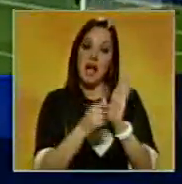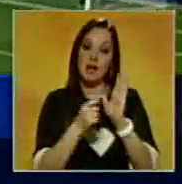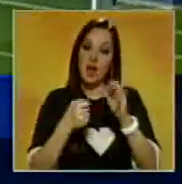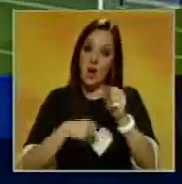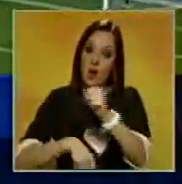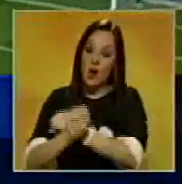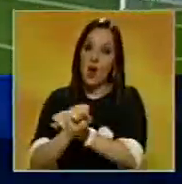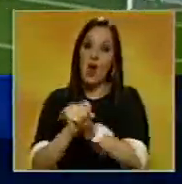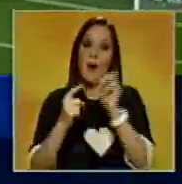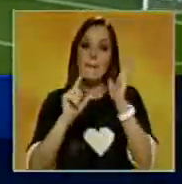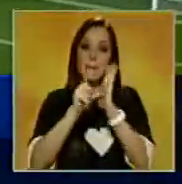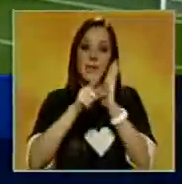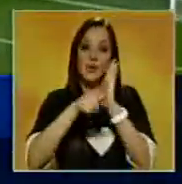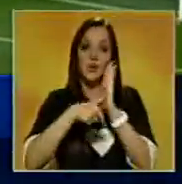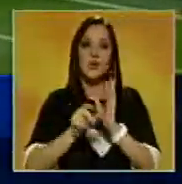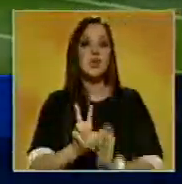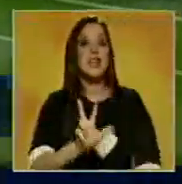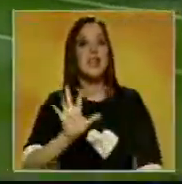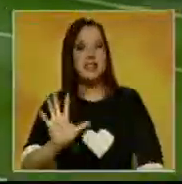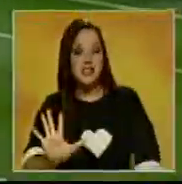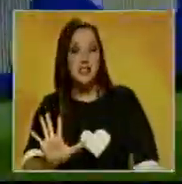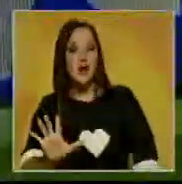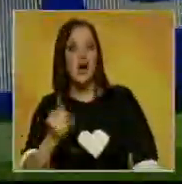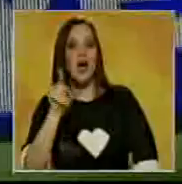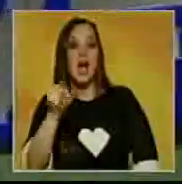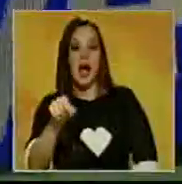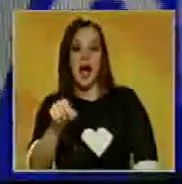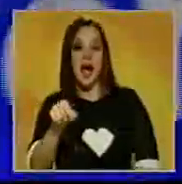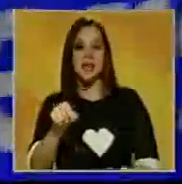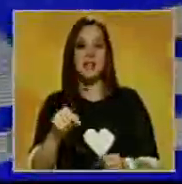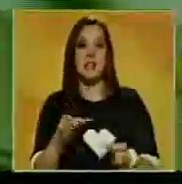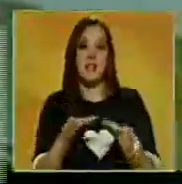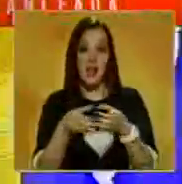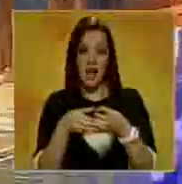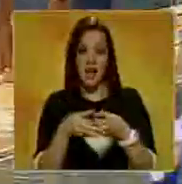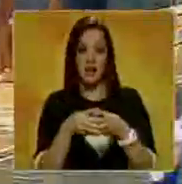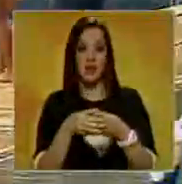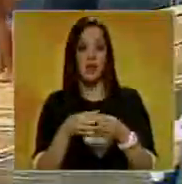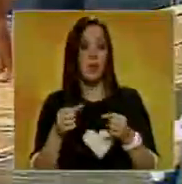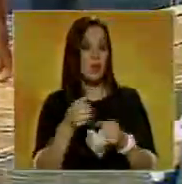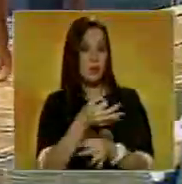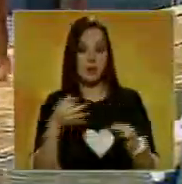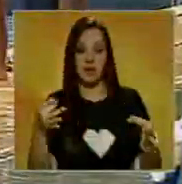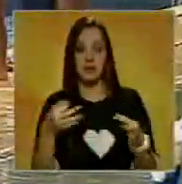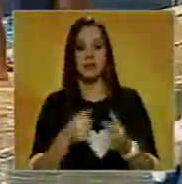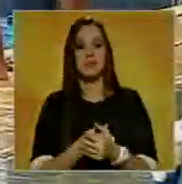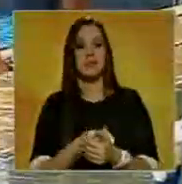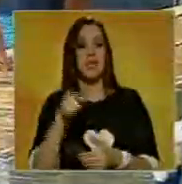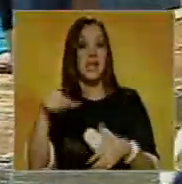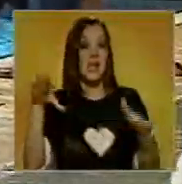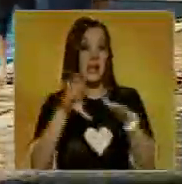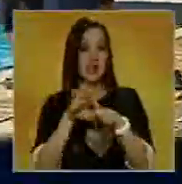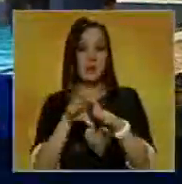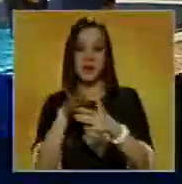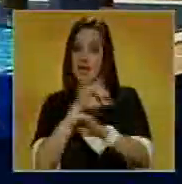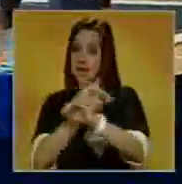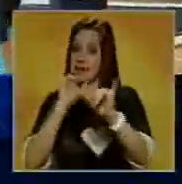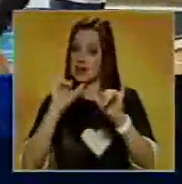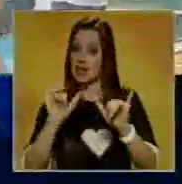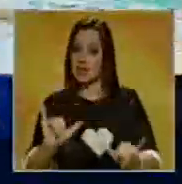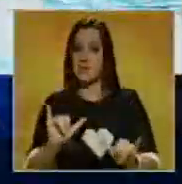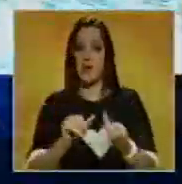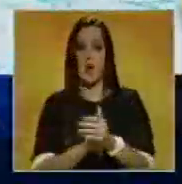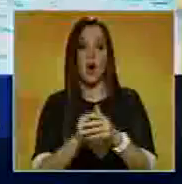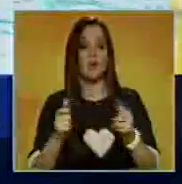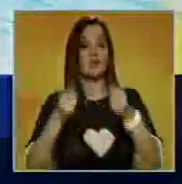minuto 35. Así el conjunto merengue se mantiene invicto la temporada. Y este martes culminó con éxito la undécima Copa de Natación